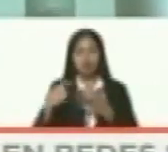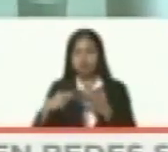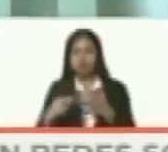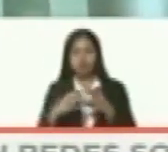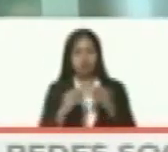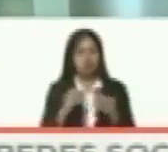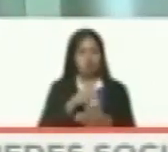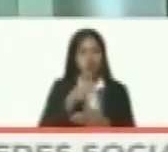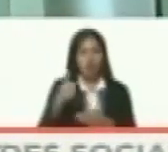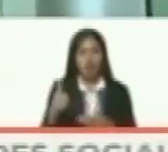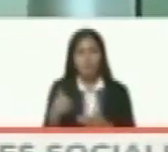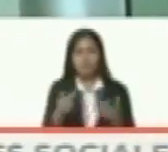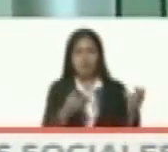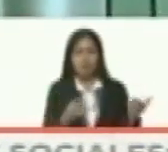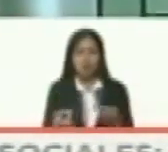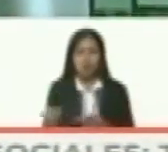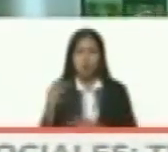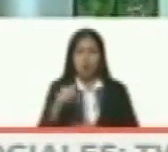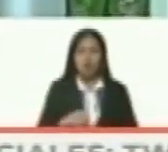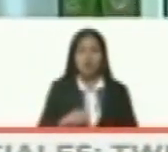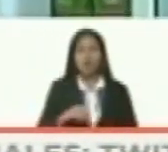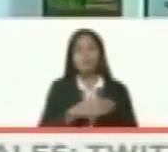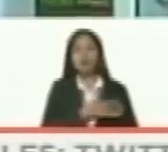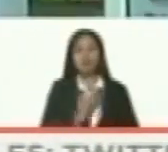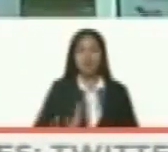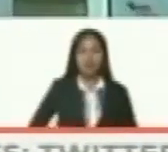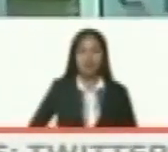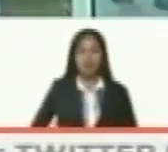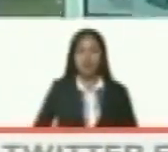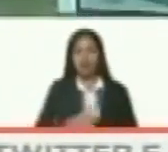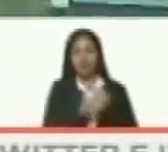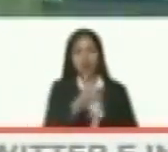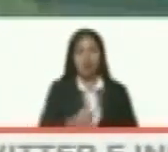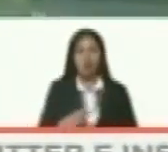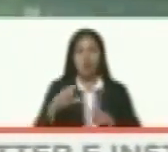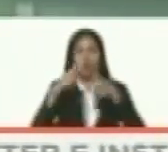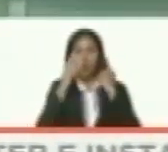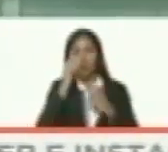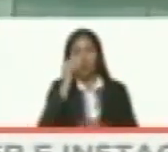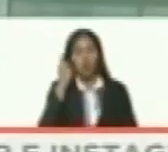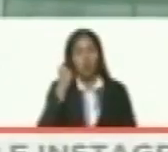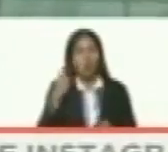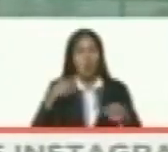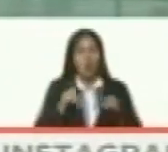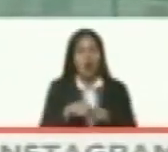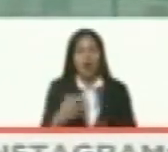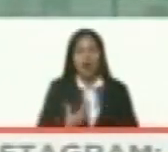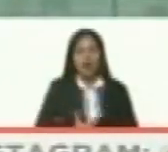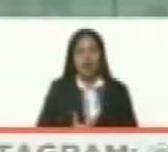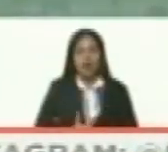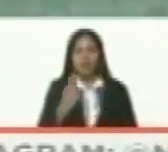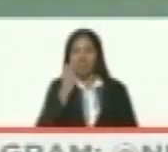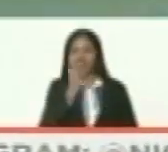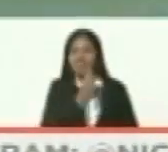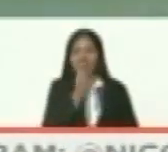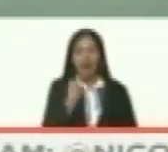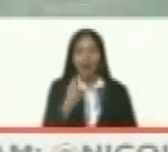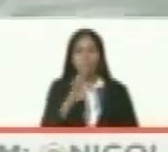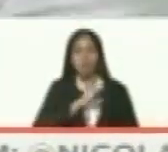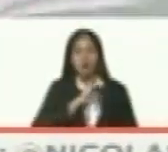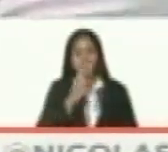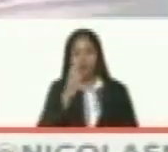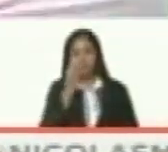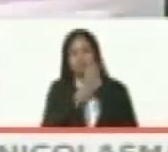Así que bienvenido, comandante presidente, en nombre de todos los guaireños y guaireñas, en nombre del alcalde José Alejandro Terán, mi persona,